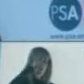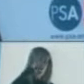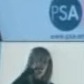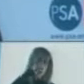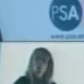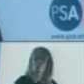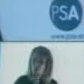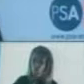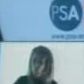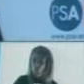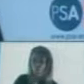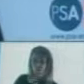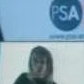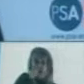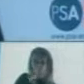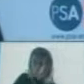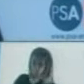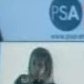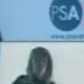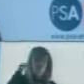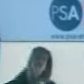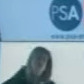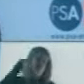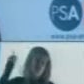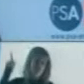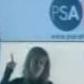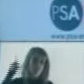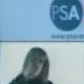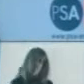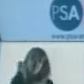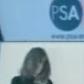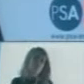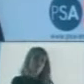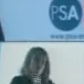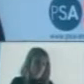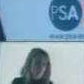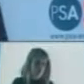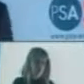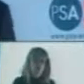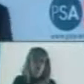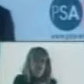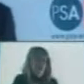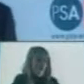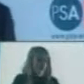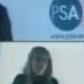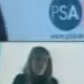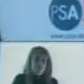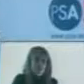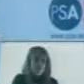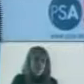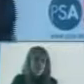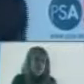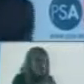a la vida. Pero gracias a Dios hoy estoy aquí porque resulta que, como decía José Antonio, el secreto de la vida estaba aquí en mi